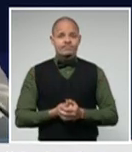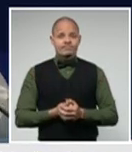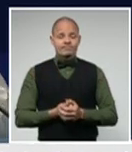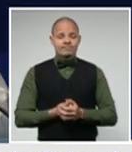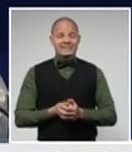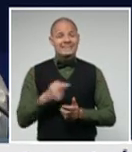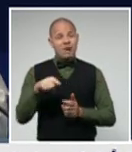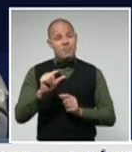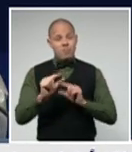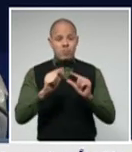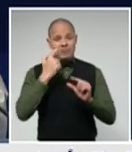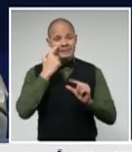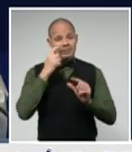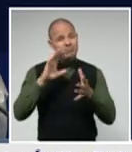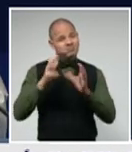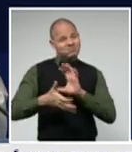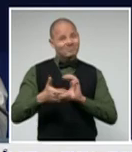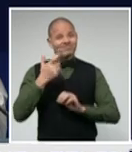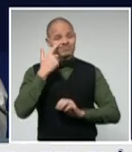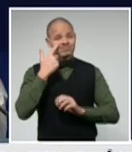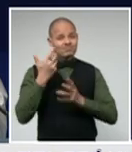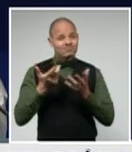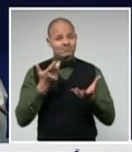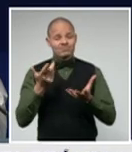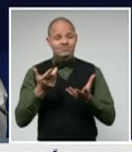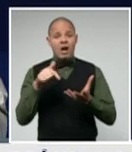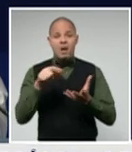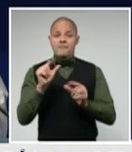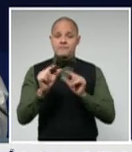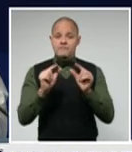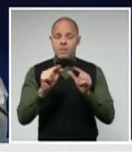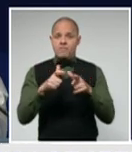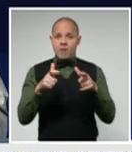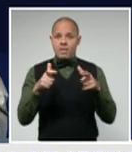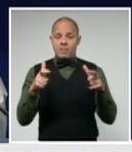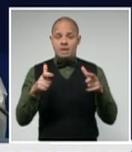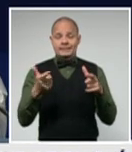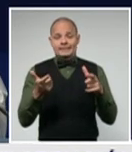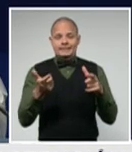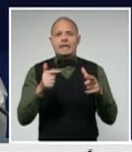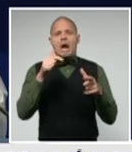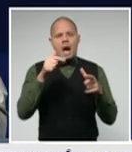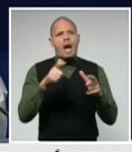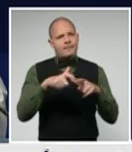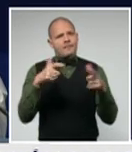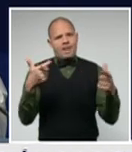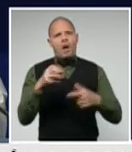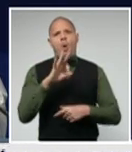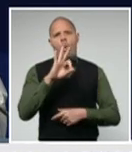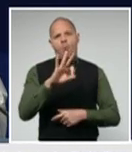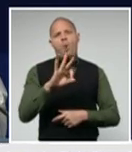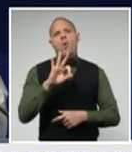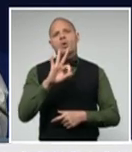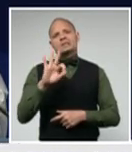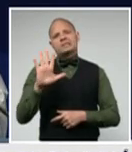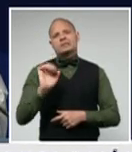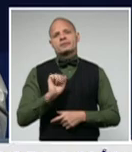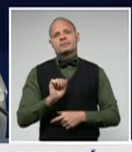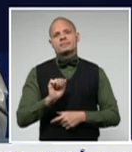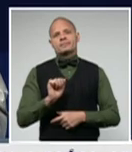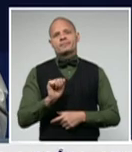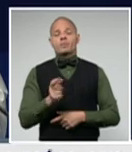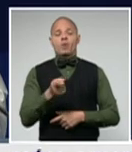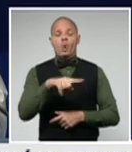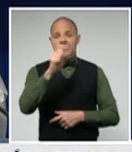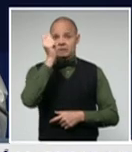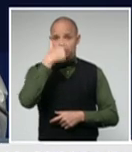complejidad epidemiológica desde el punto de vista de la transmisión de la enfermedad, pues 885 muestras, Ciego